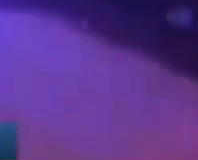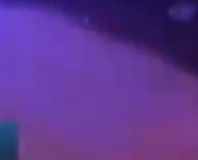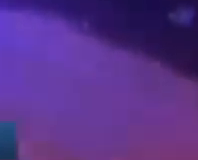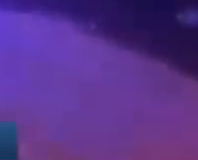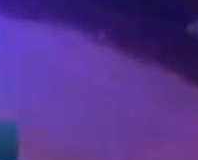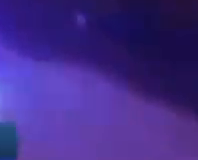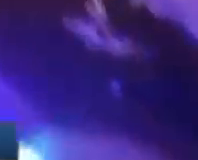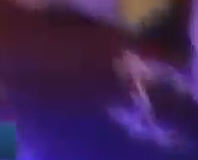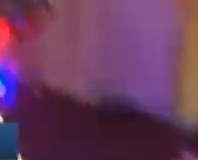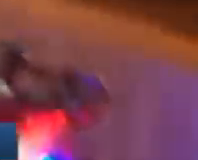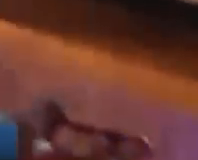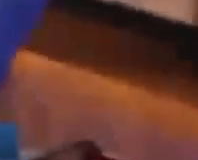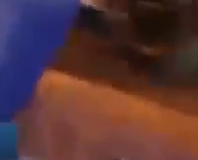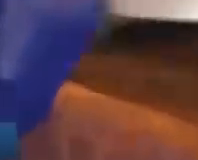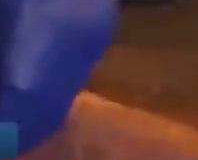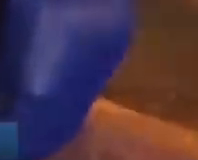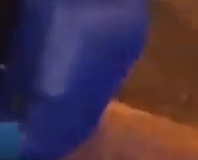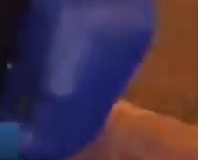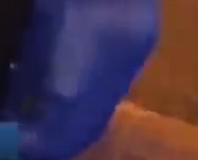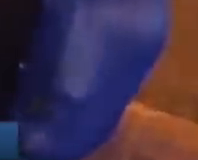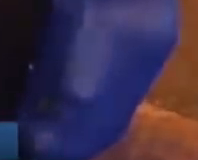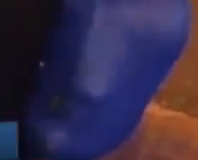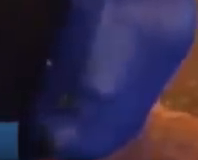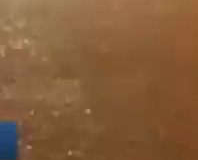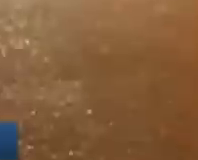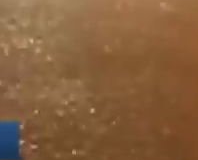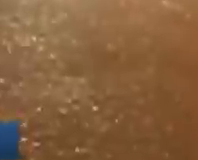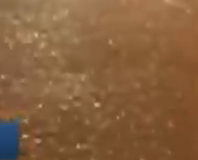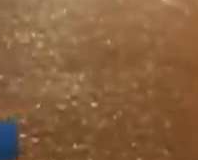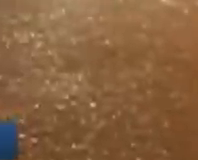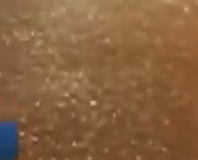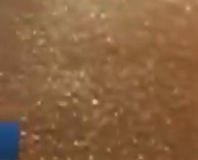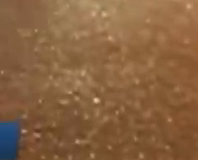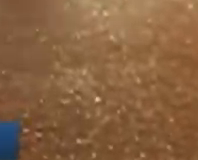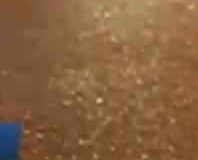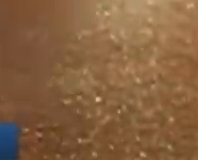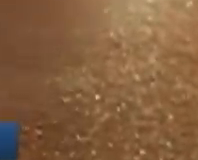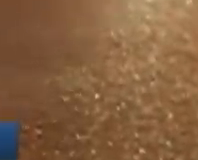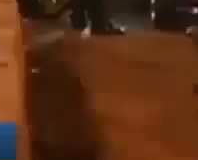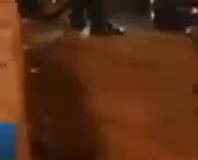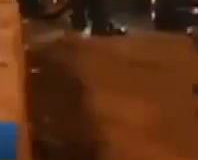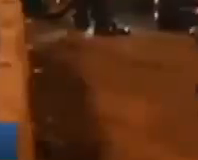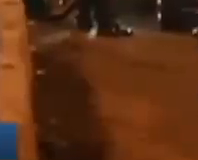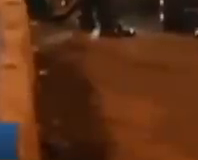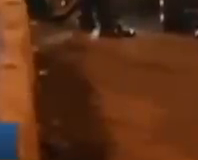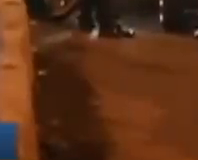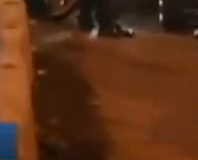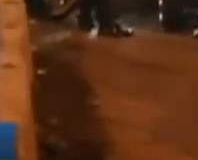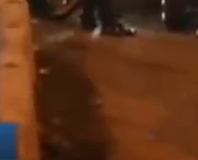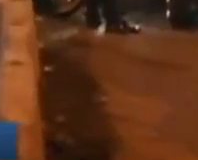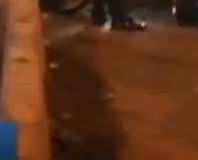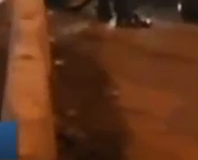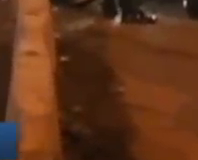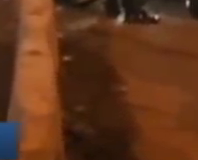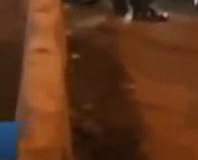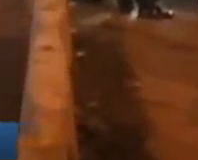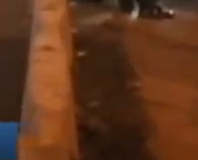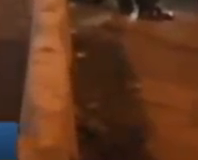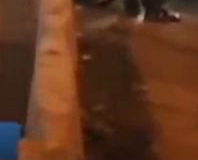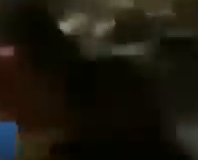Policía realiza operativo de control de motos en el Cantón Durán.